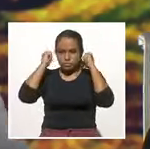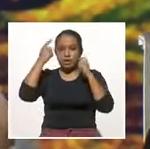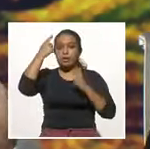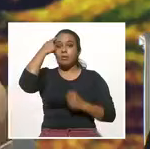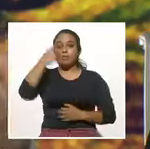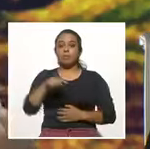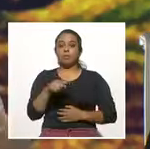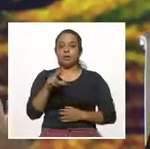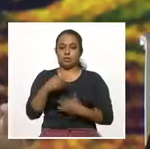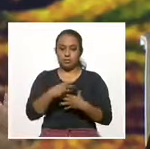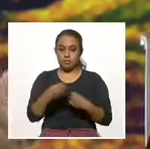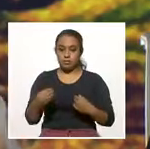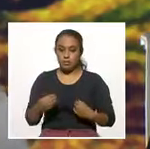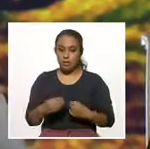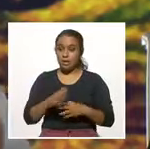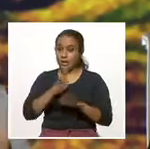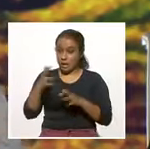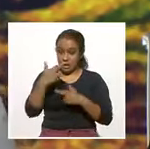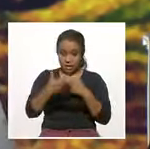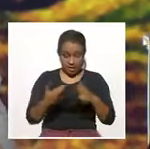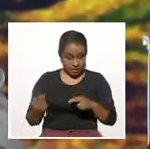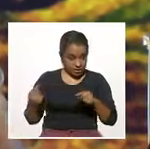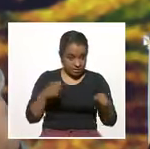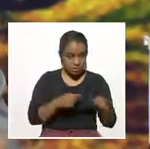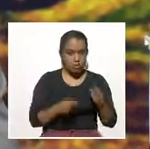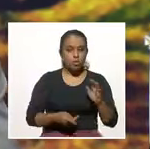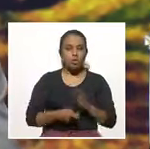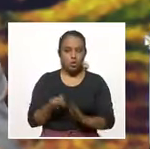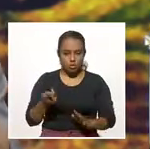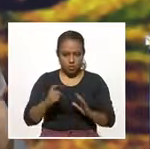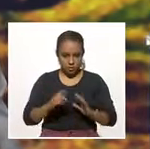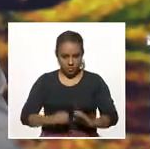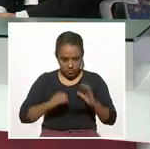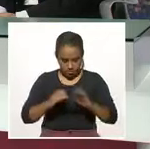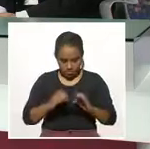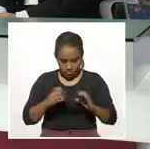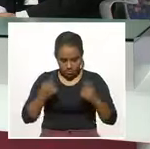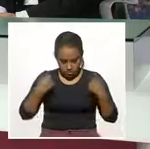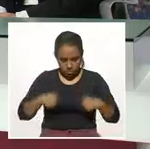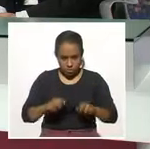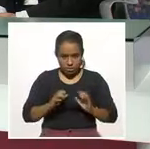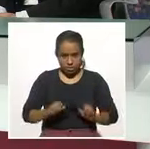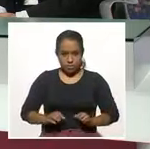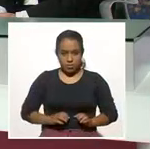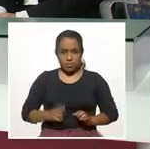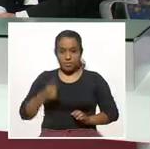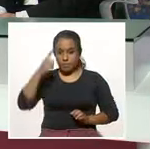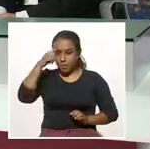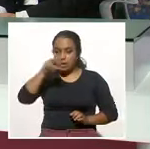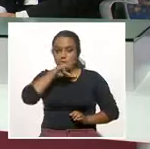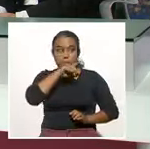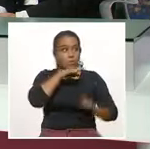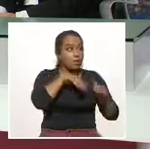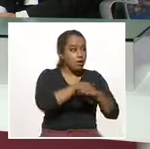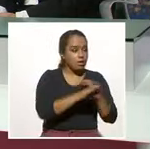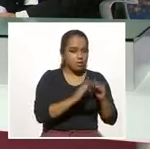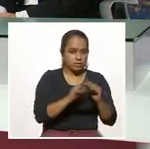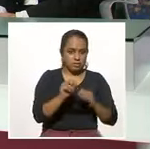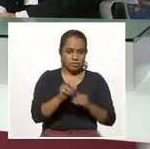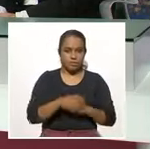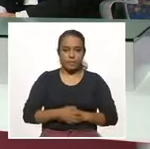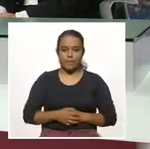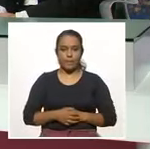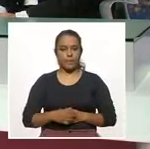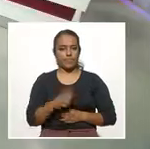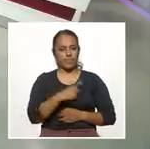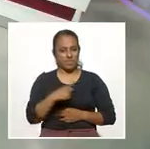por supuesto, una vez que uno logra regresar, pues tener todas las medidas de prevención para no ingresar cualquier contaminación a la casa. Bueno, más ¿no? que yo creo que saber